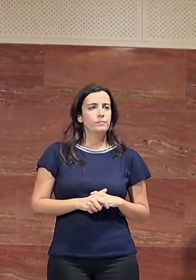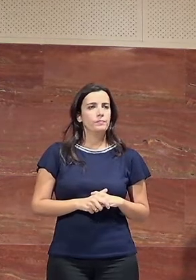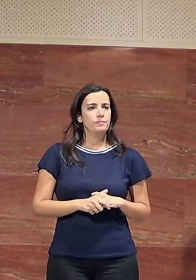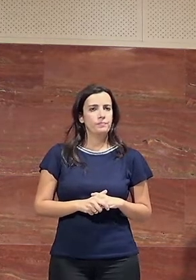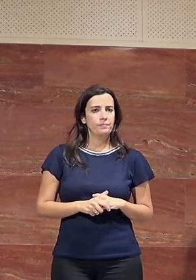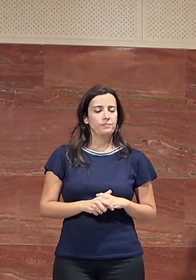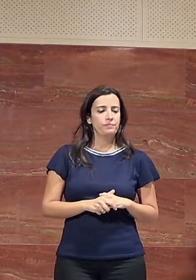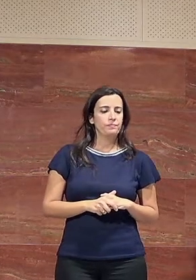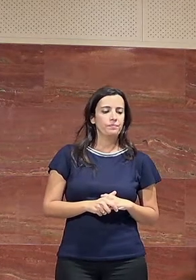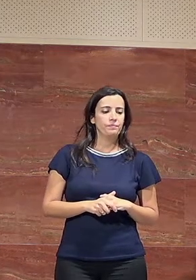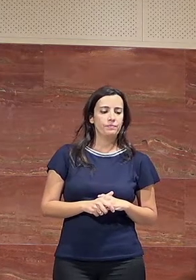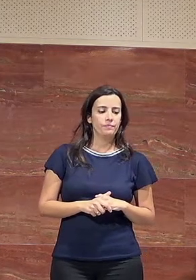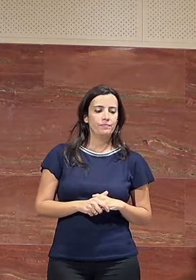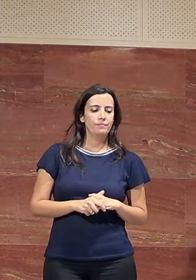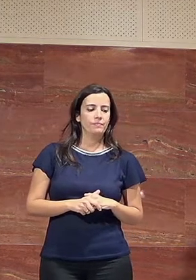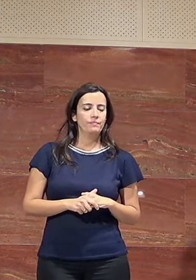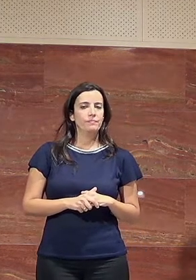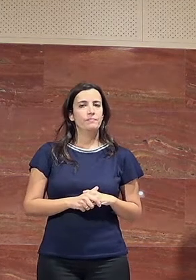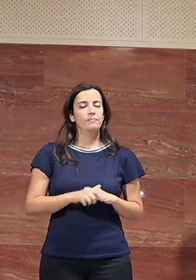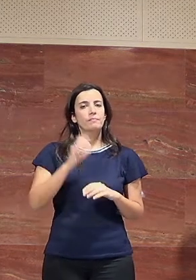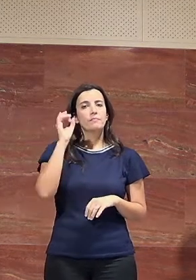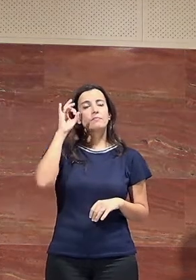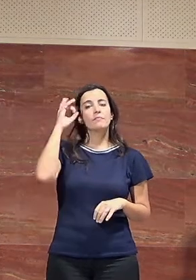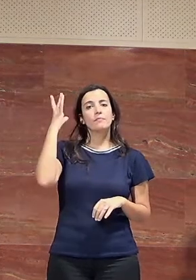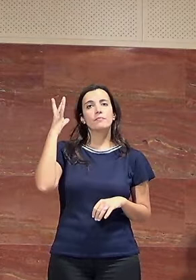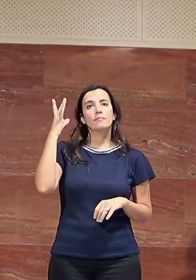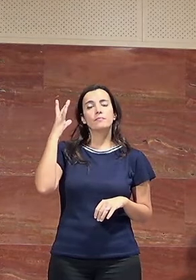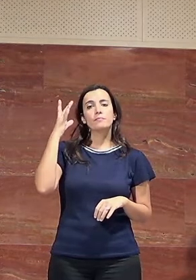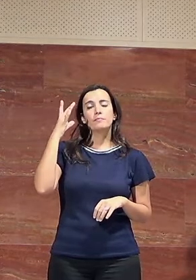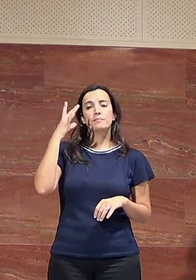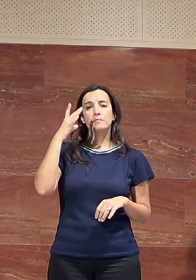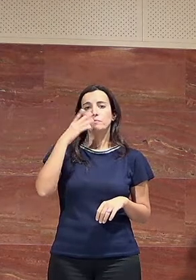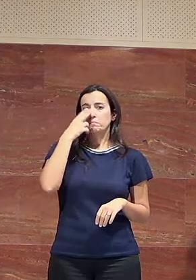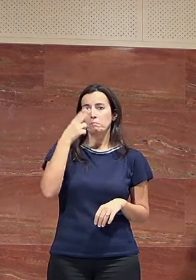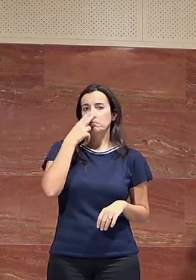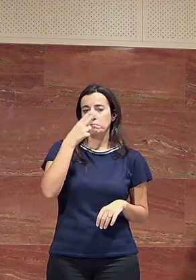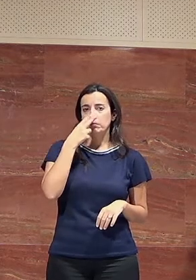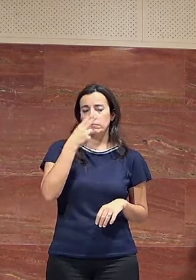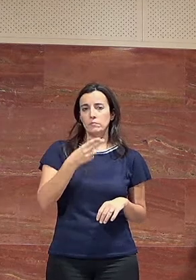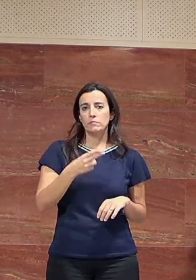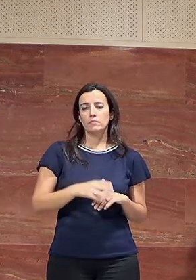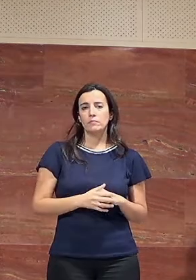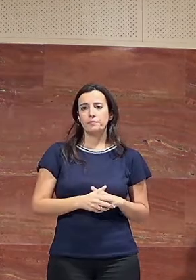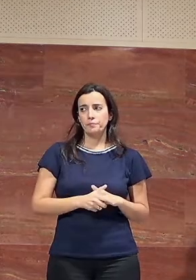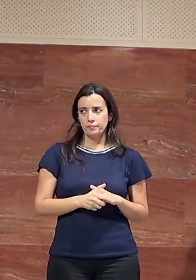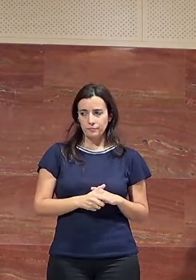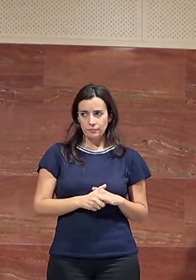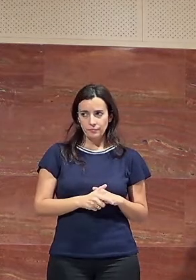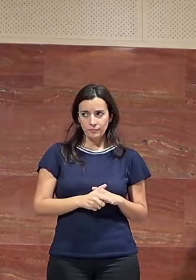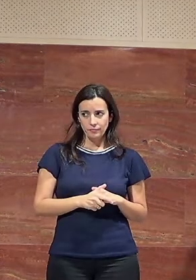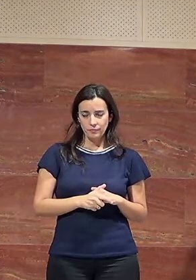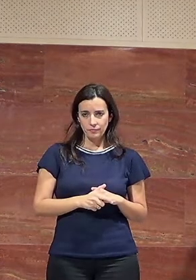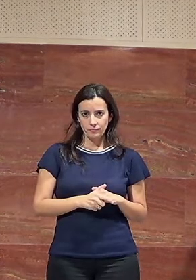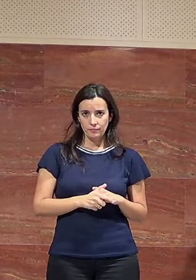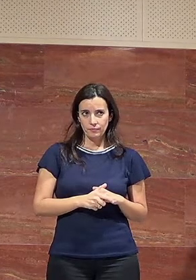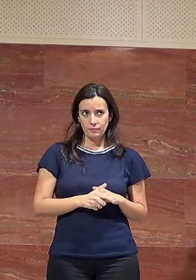La actividad que realizan es generalmente bastante interesante, hasta altos niveles